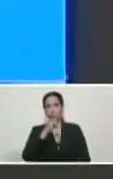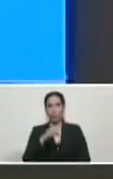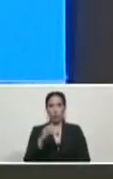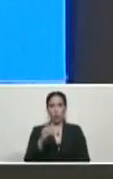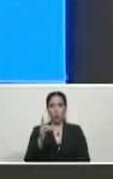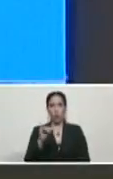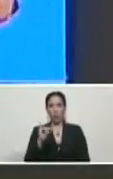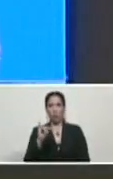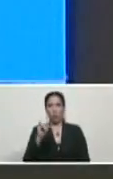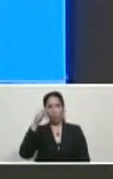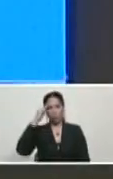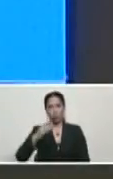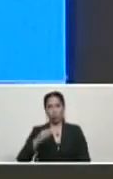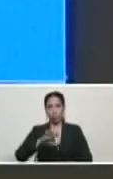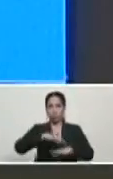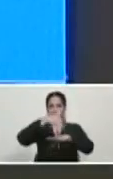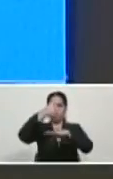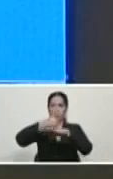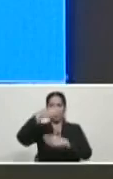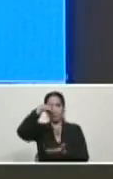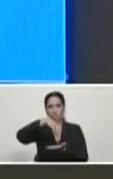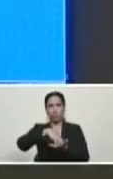oficiales del Estado Mayor Superior,